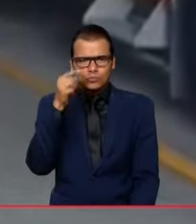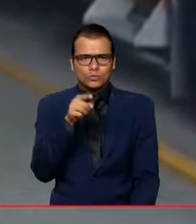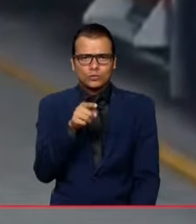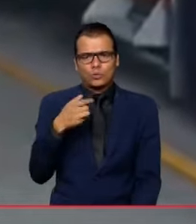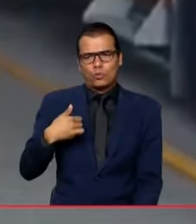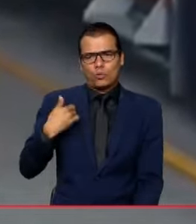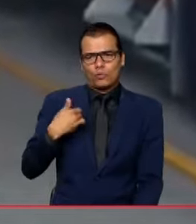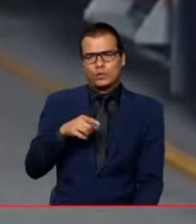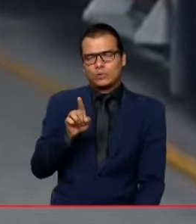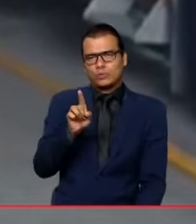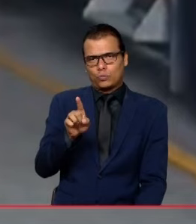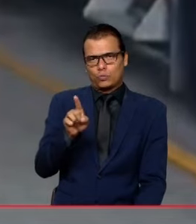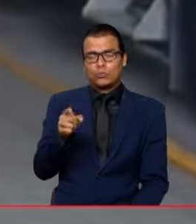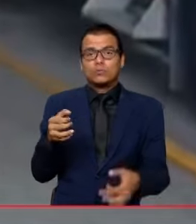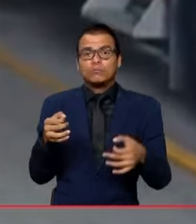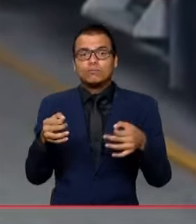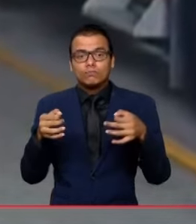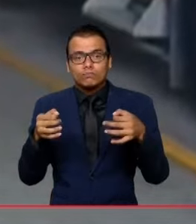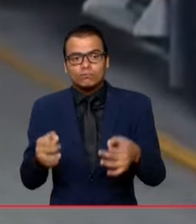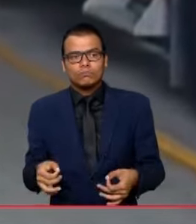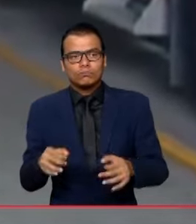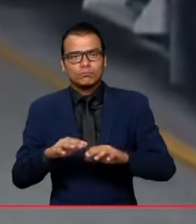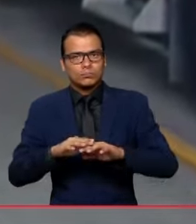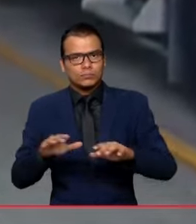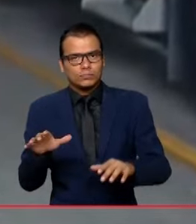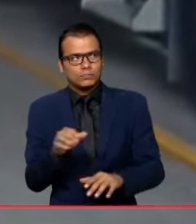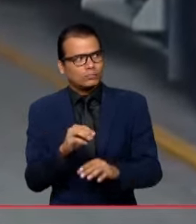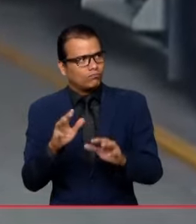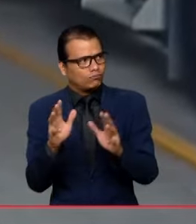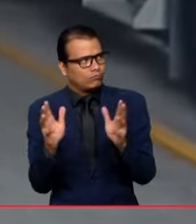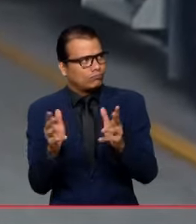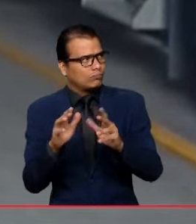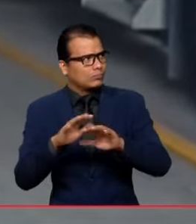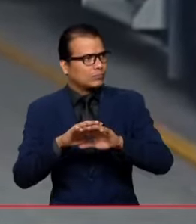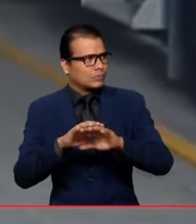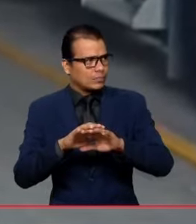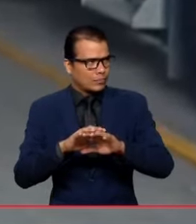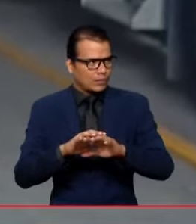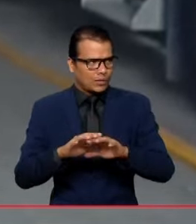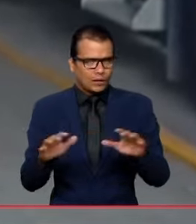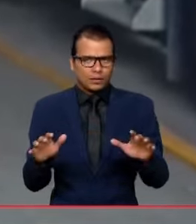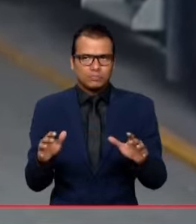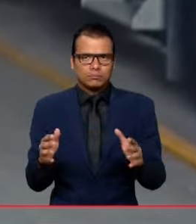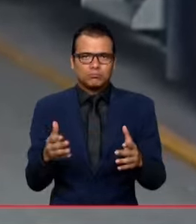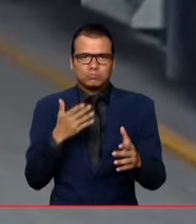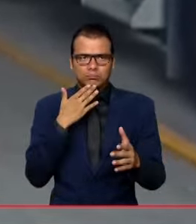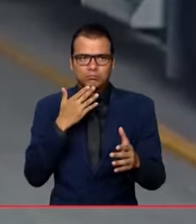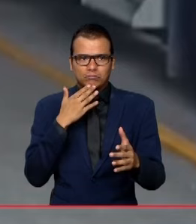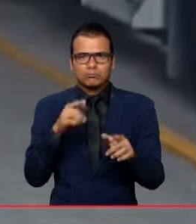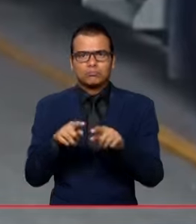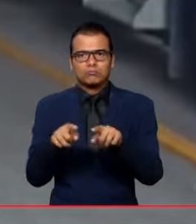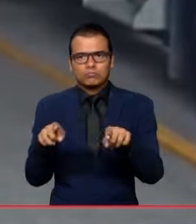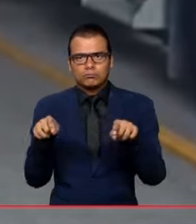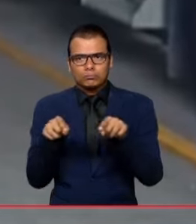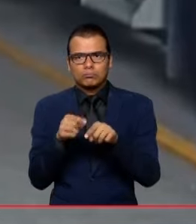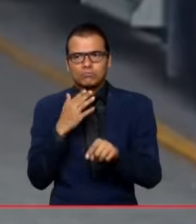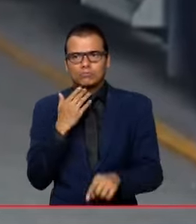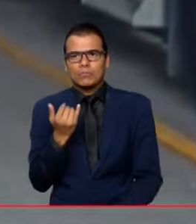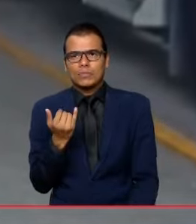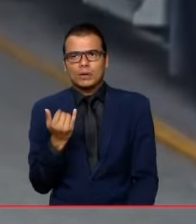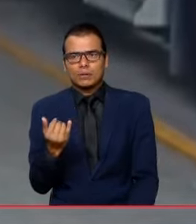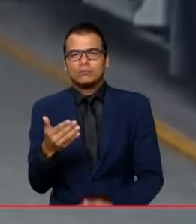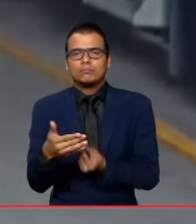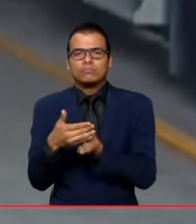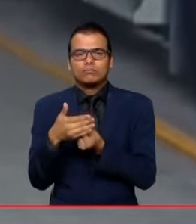edad los cuales son rescatados y dejados en un lugar seguro eh No presenta